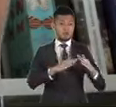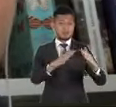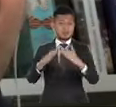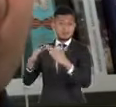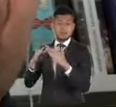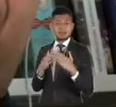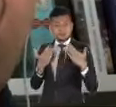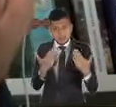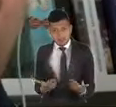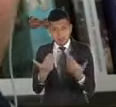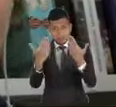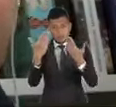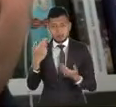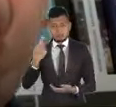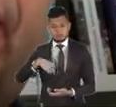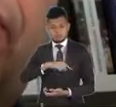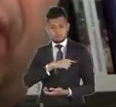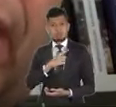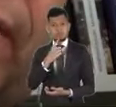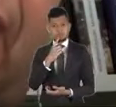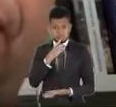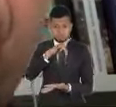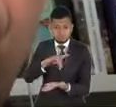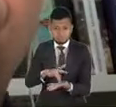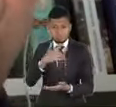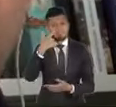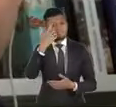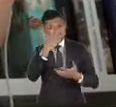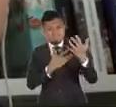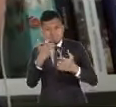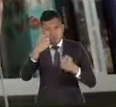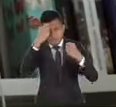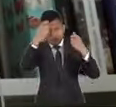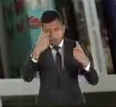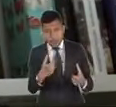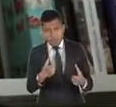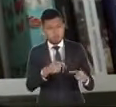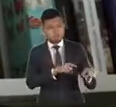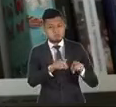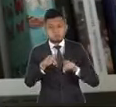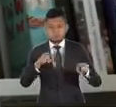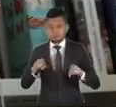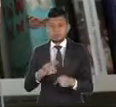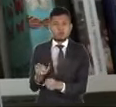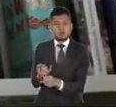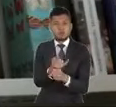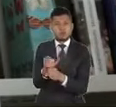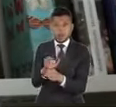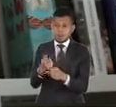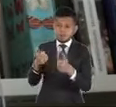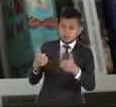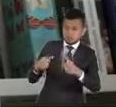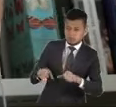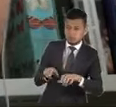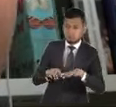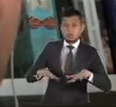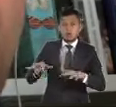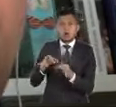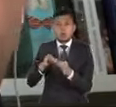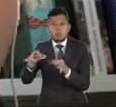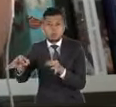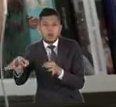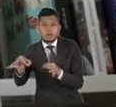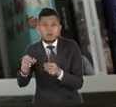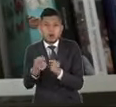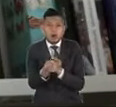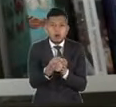permite participar en la evaluación del estado y las condiciones de todas nuestras áreas urbanas en los pequeños pueblos y en las grandes